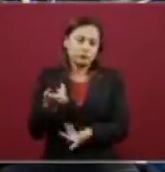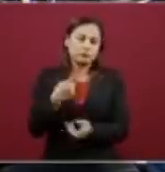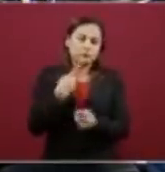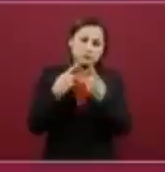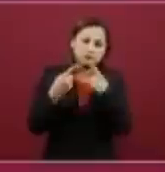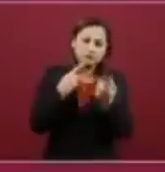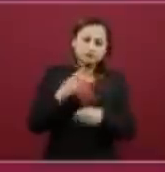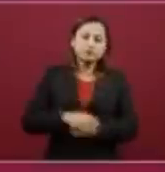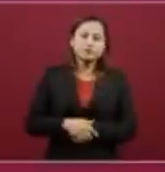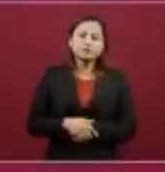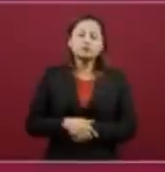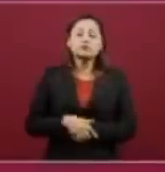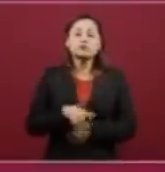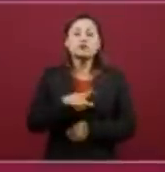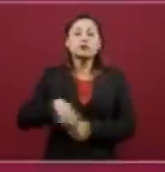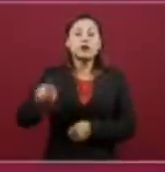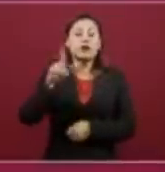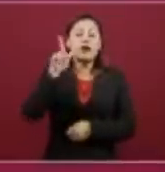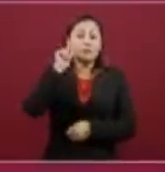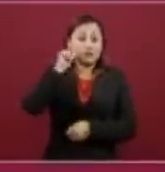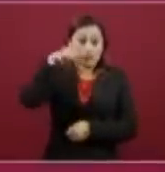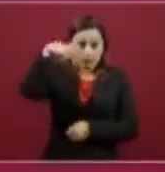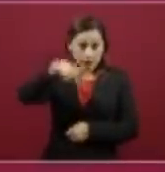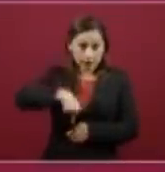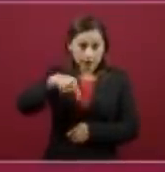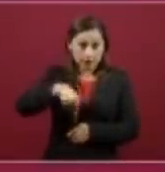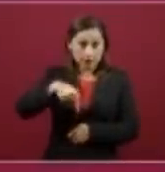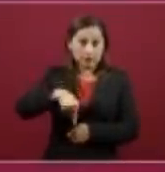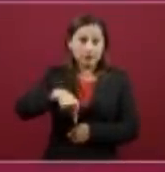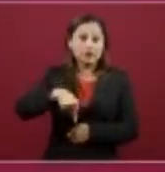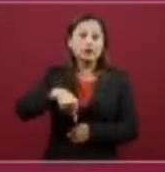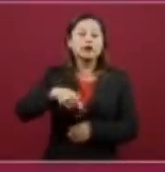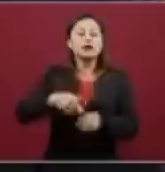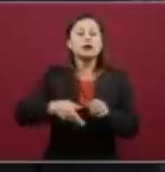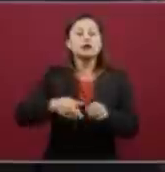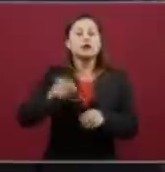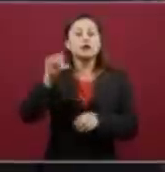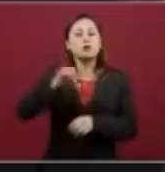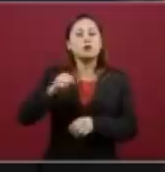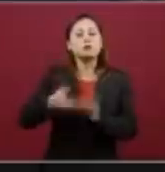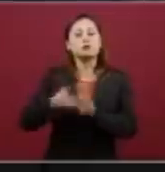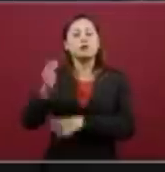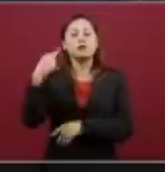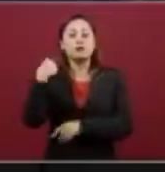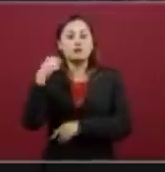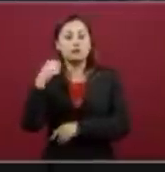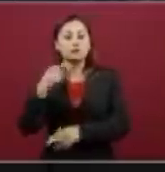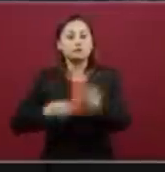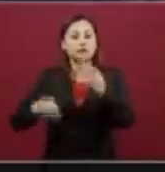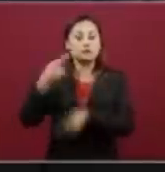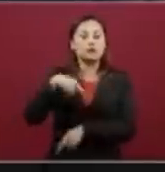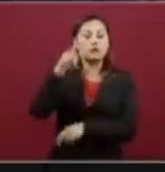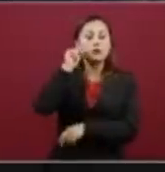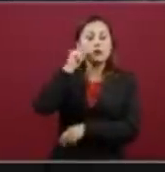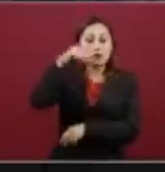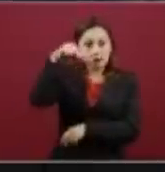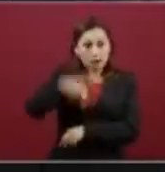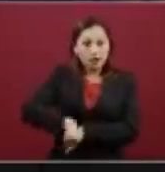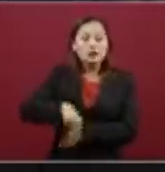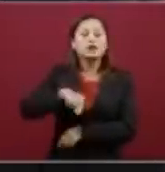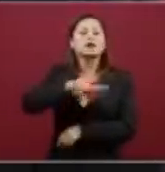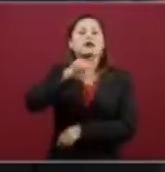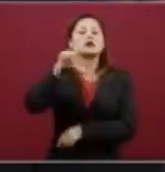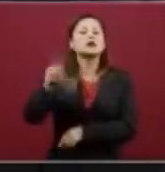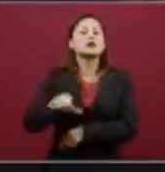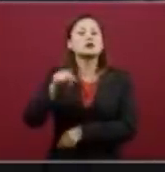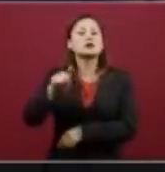a Tabasco y regresamos, y luego de la conferencia mañana nos vamos a San Luis Río Colorado, Sonora, y de